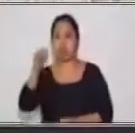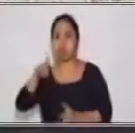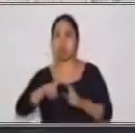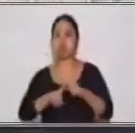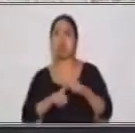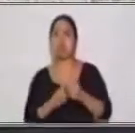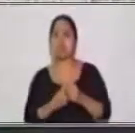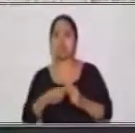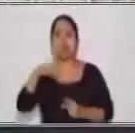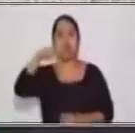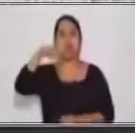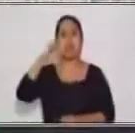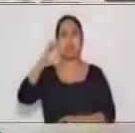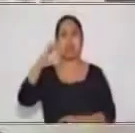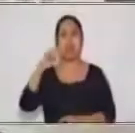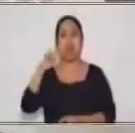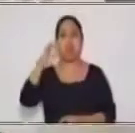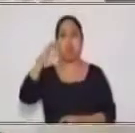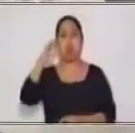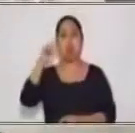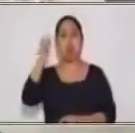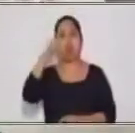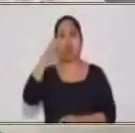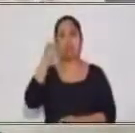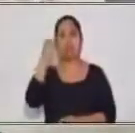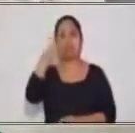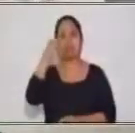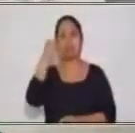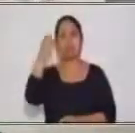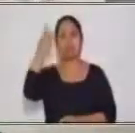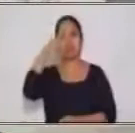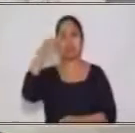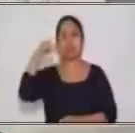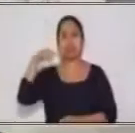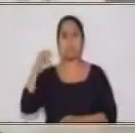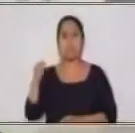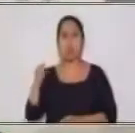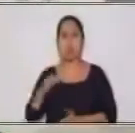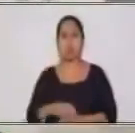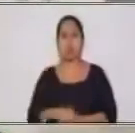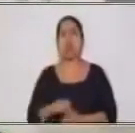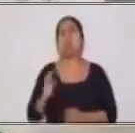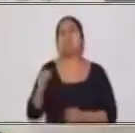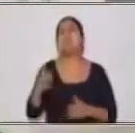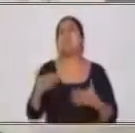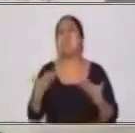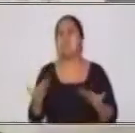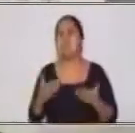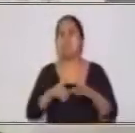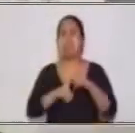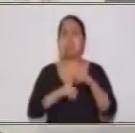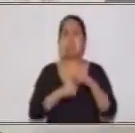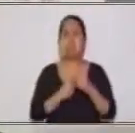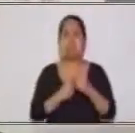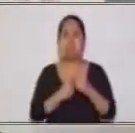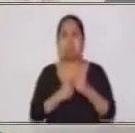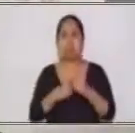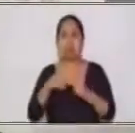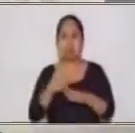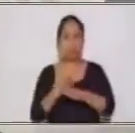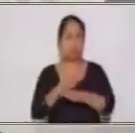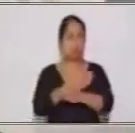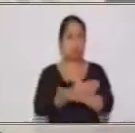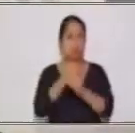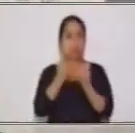hablar del neoclasicismo. Nos podemos dar en un contexto que el neoclasicismo surge antes de la independencia aquí